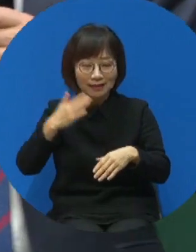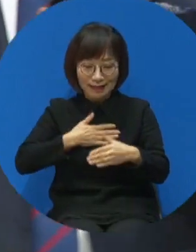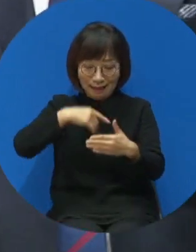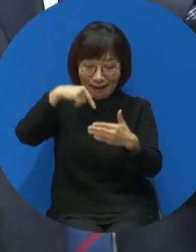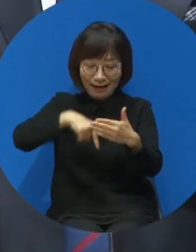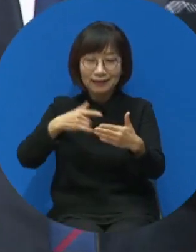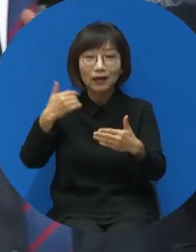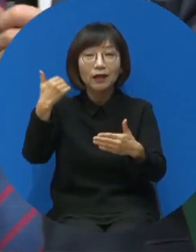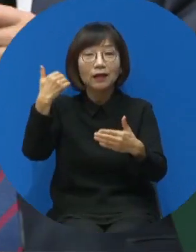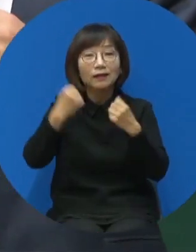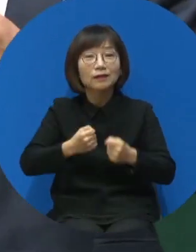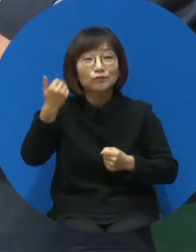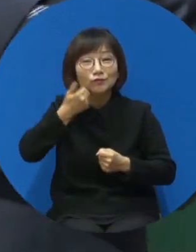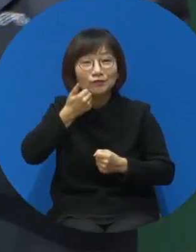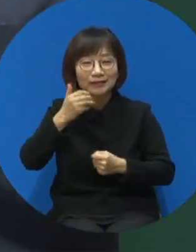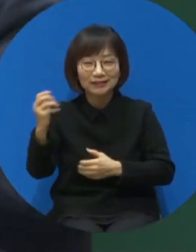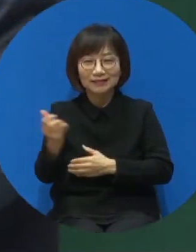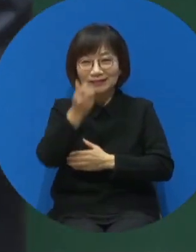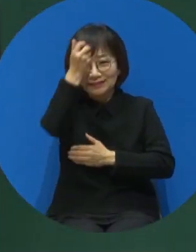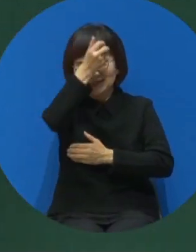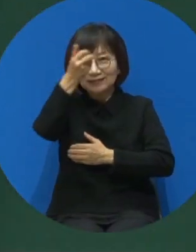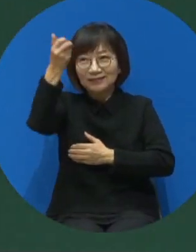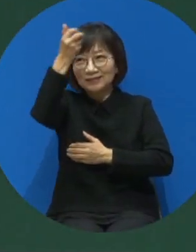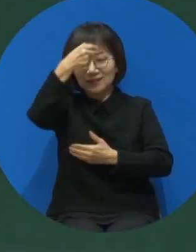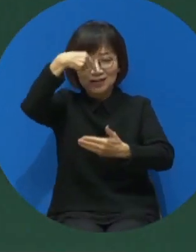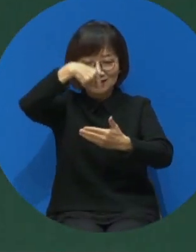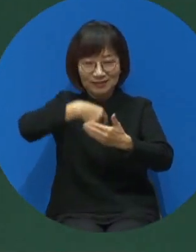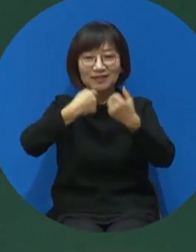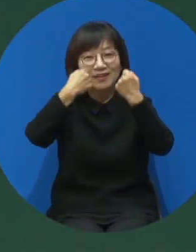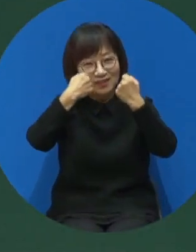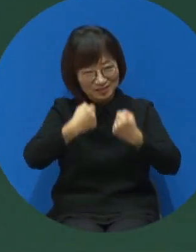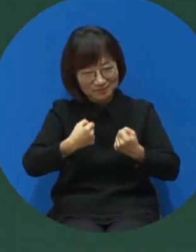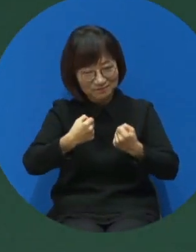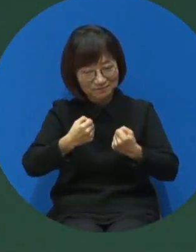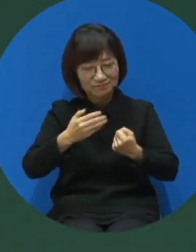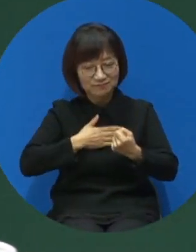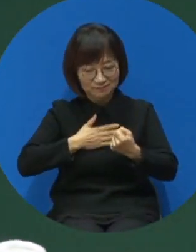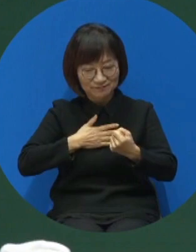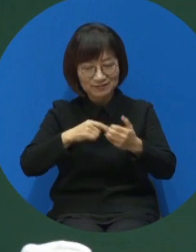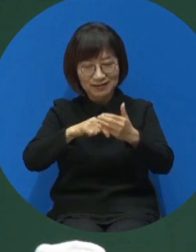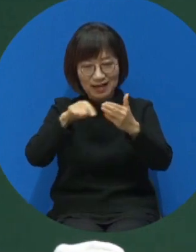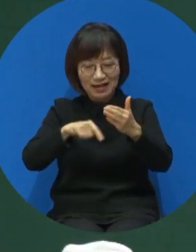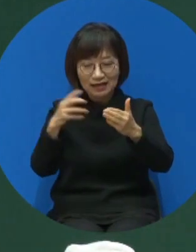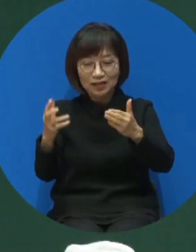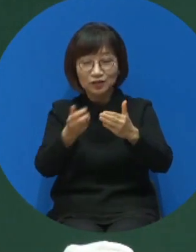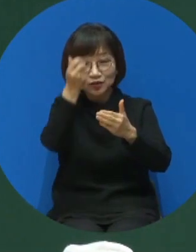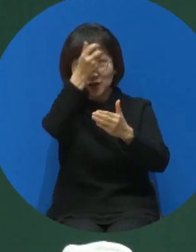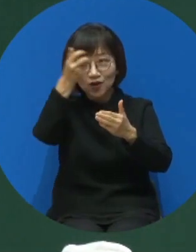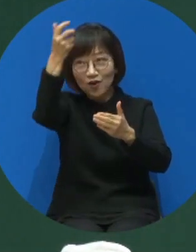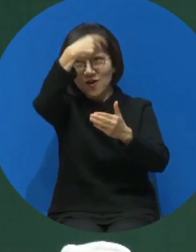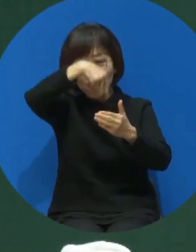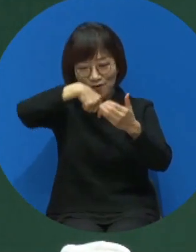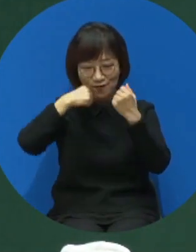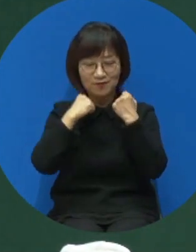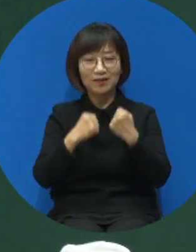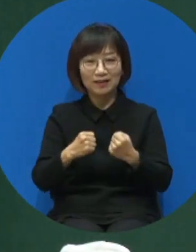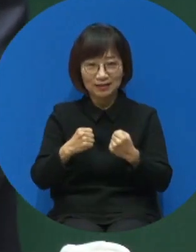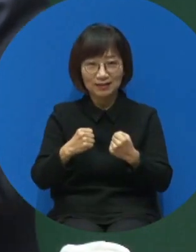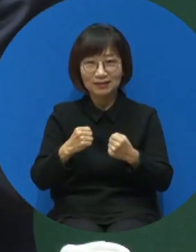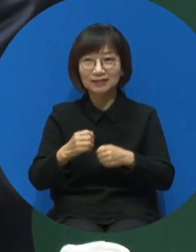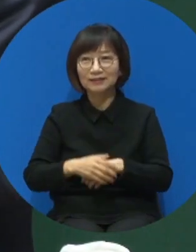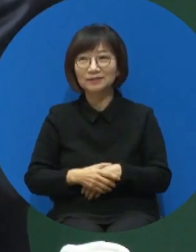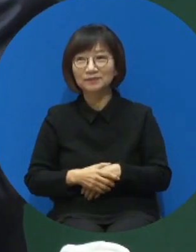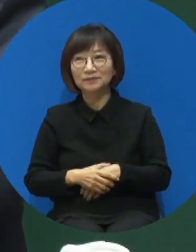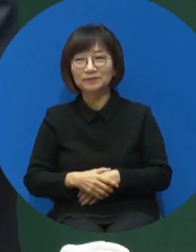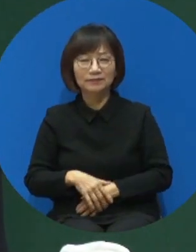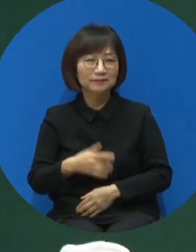exorcistas van a darse cuenta rápidamente que el espíritu está dentro de ustedes por sinde atrevido esos son los no creyentes verdad soy